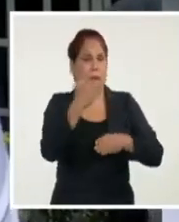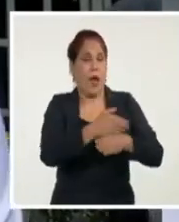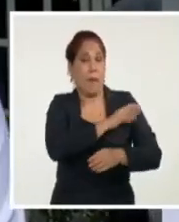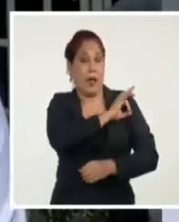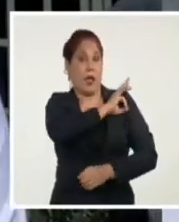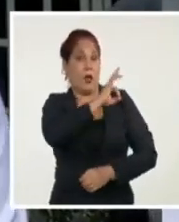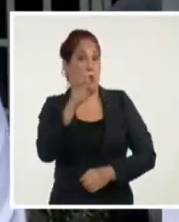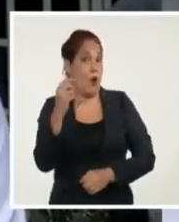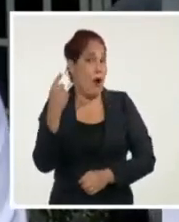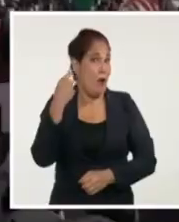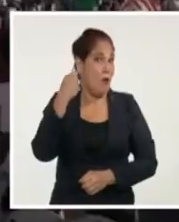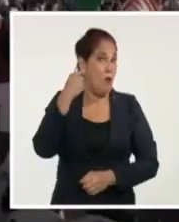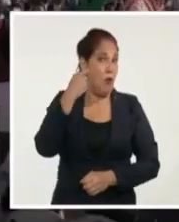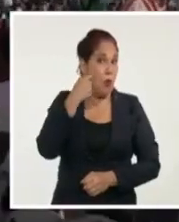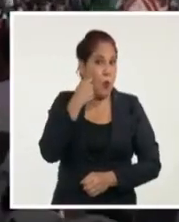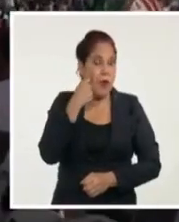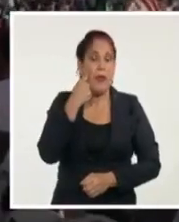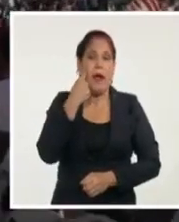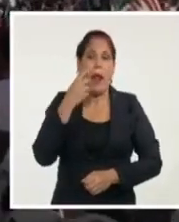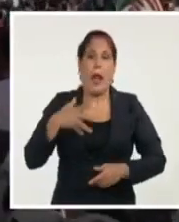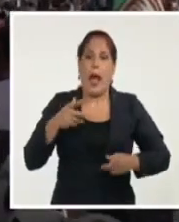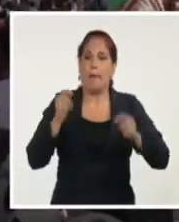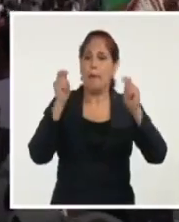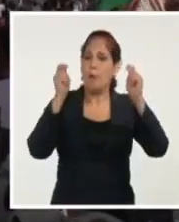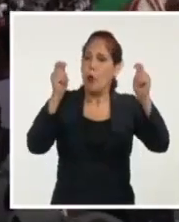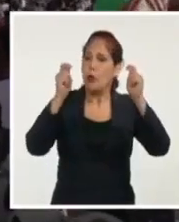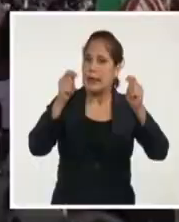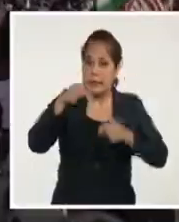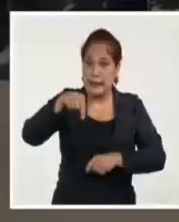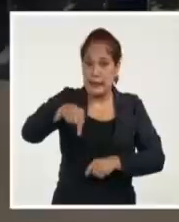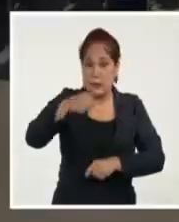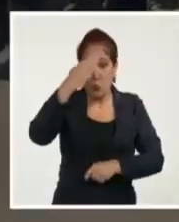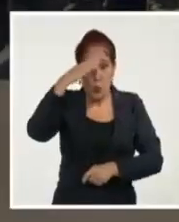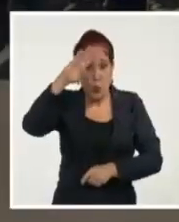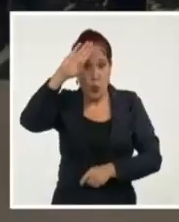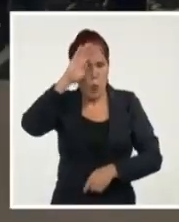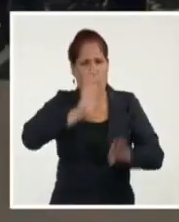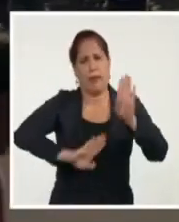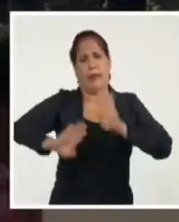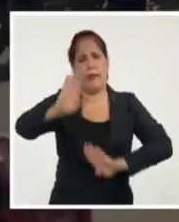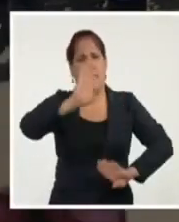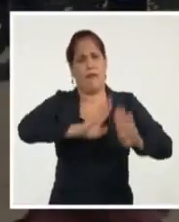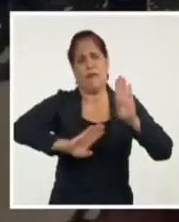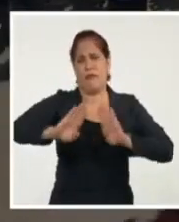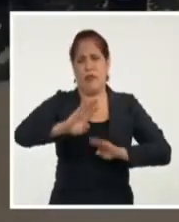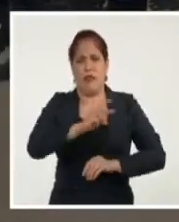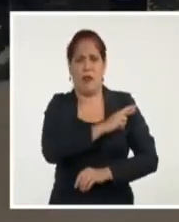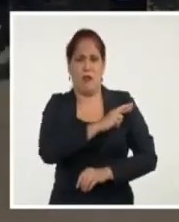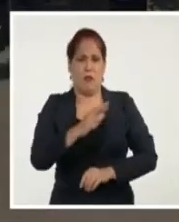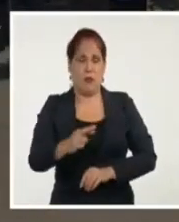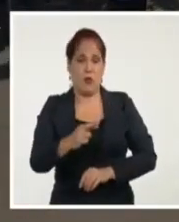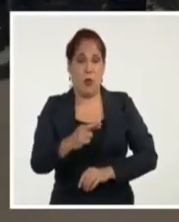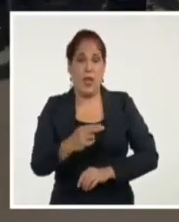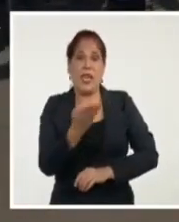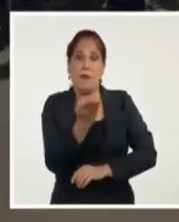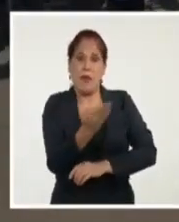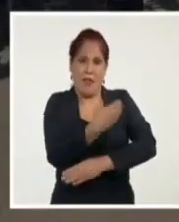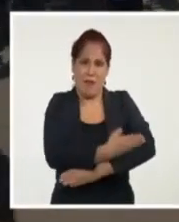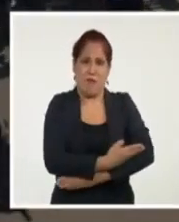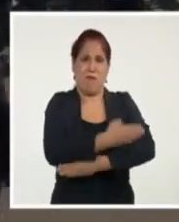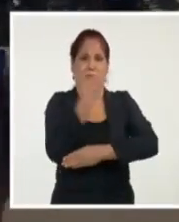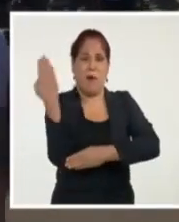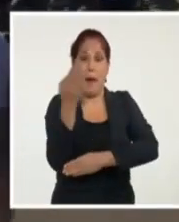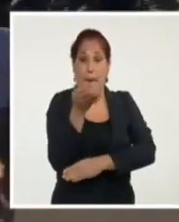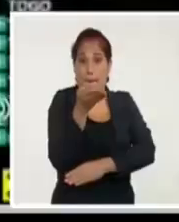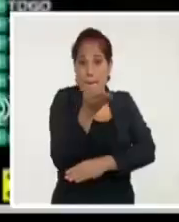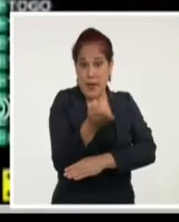ha escuchado las masivas manifestaciones que en este país han exigido el fin del bloqueo por décadas, ni el